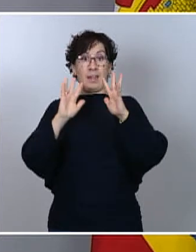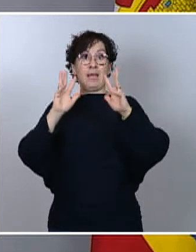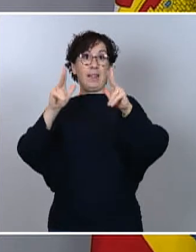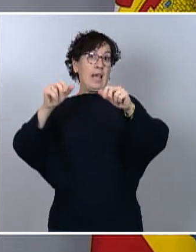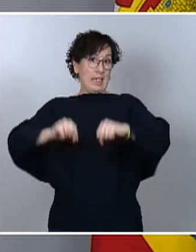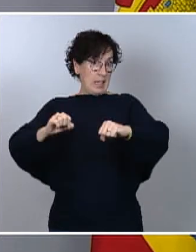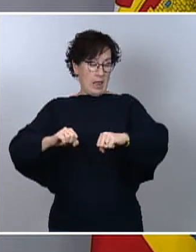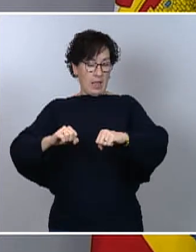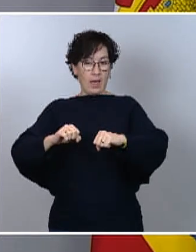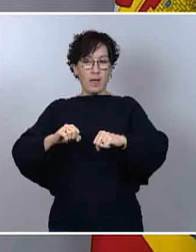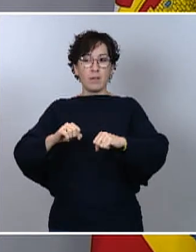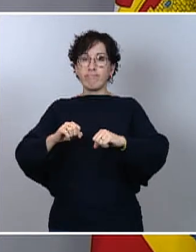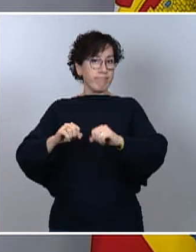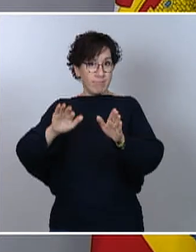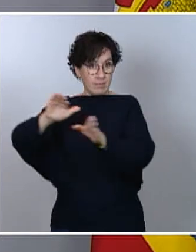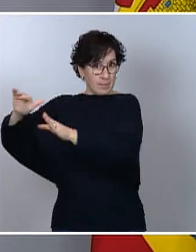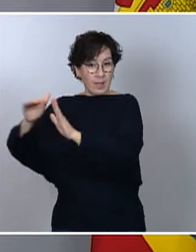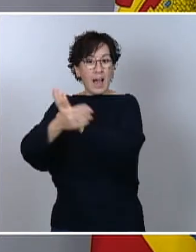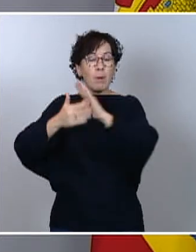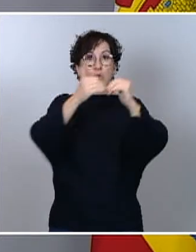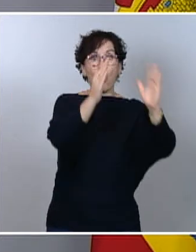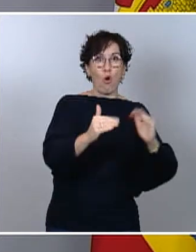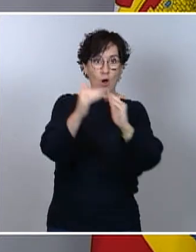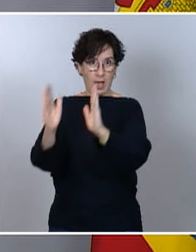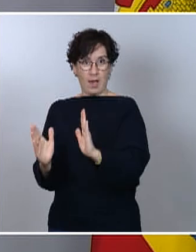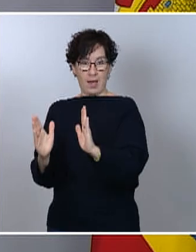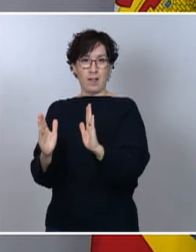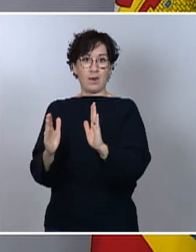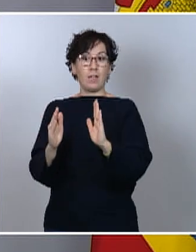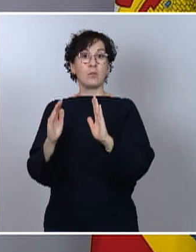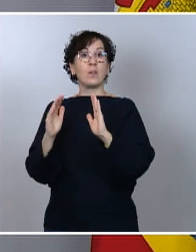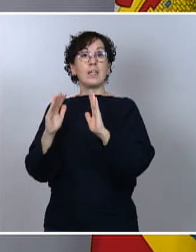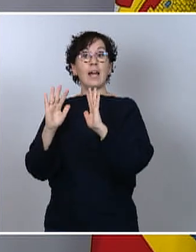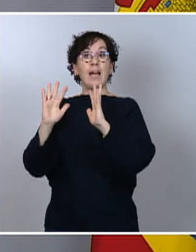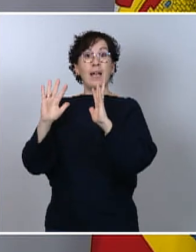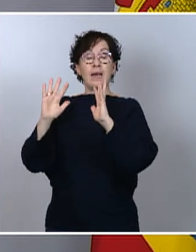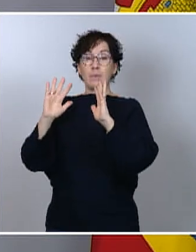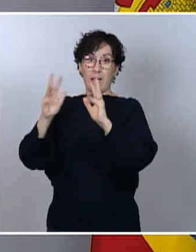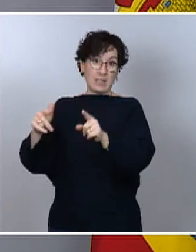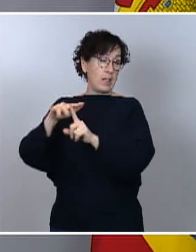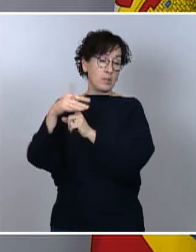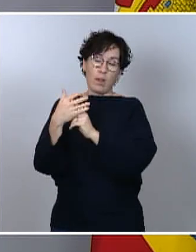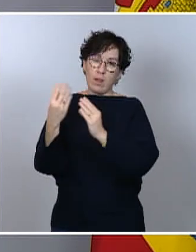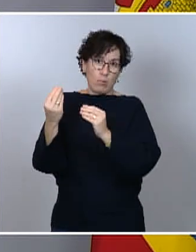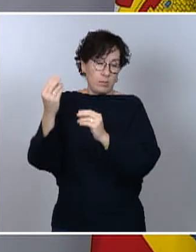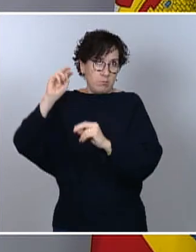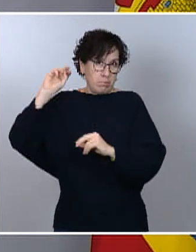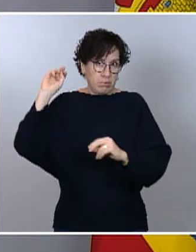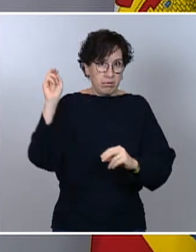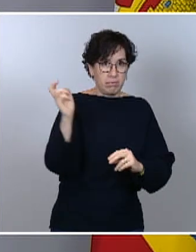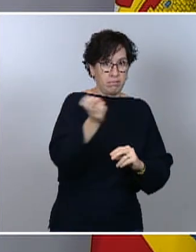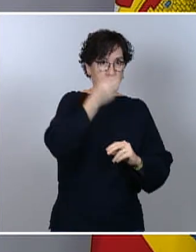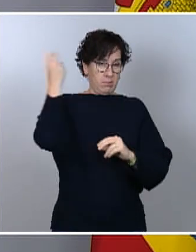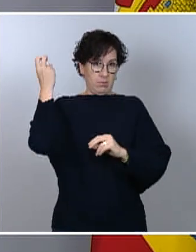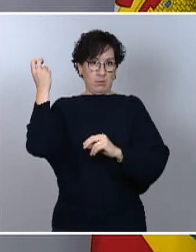en hogares. En las residencias la situación ha sido muy variopinta, probablemente es heterogénea incluso en todo el territorio. Ha